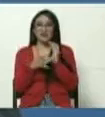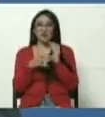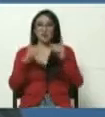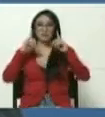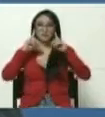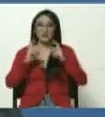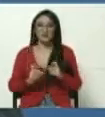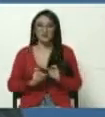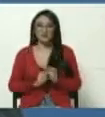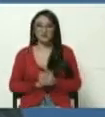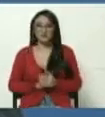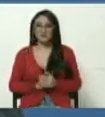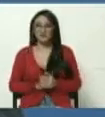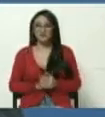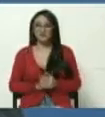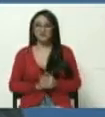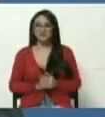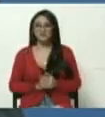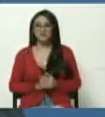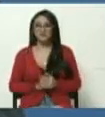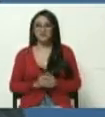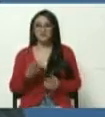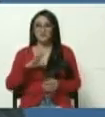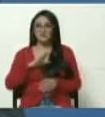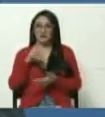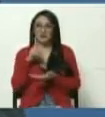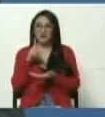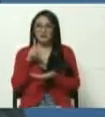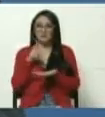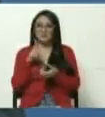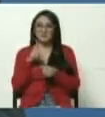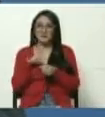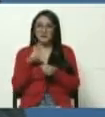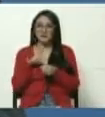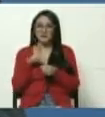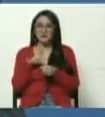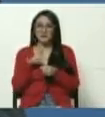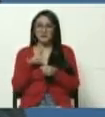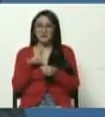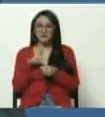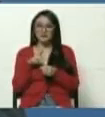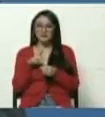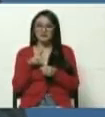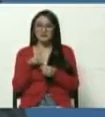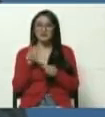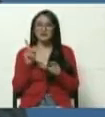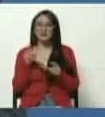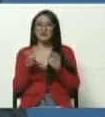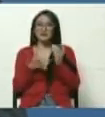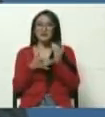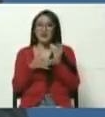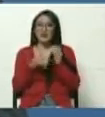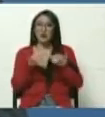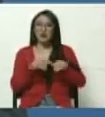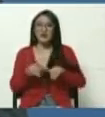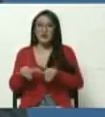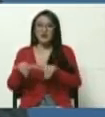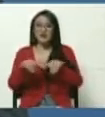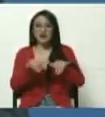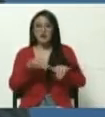profesional de Pequivén y además técnicos e ingenieros de